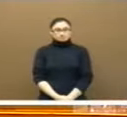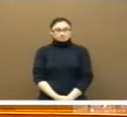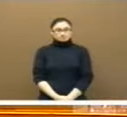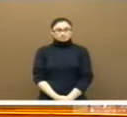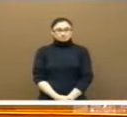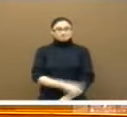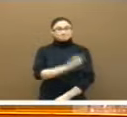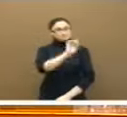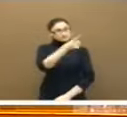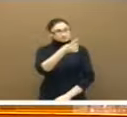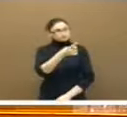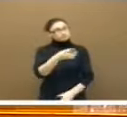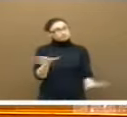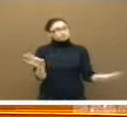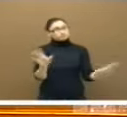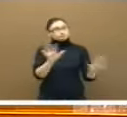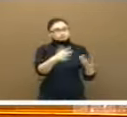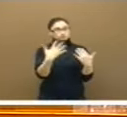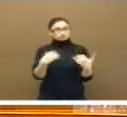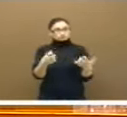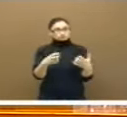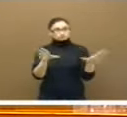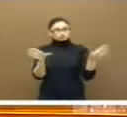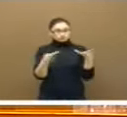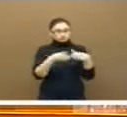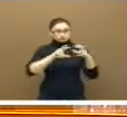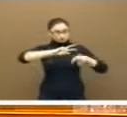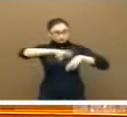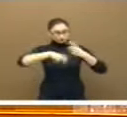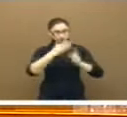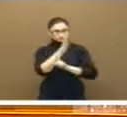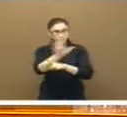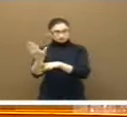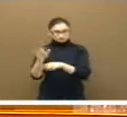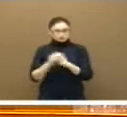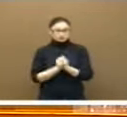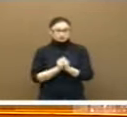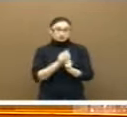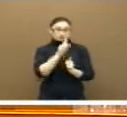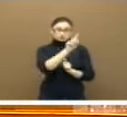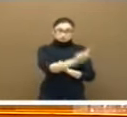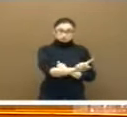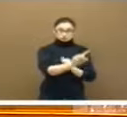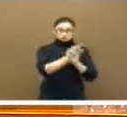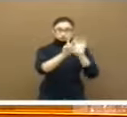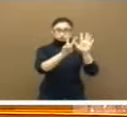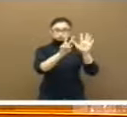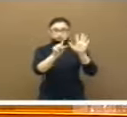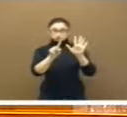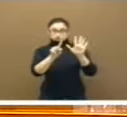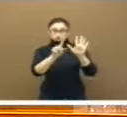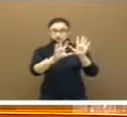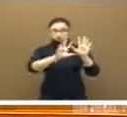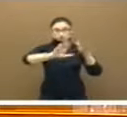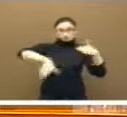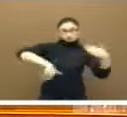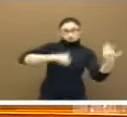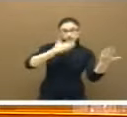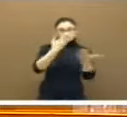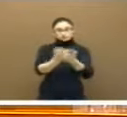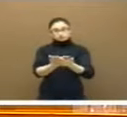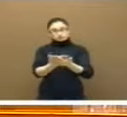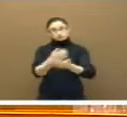primer lugar, someto a la consideración de la Cámara el siguiente conjunto de enmiendas. Desde la 176